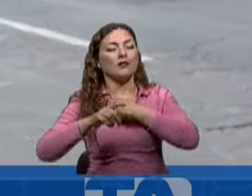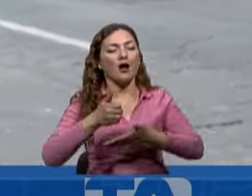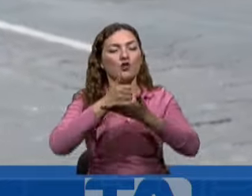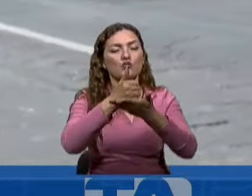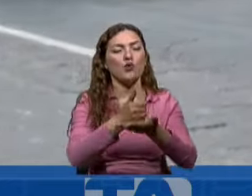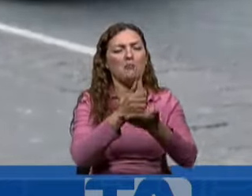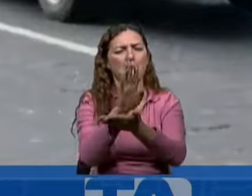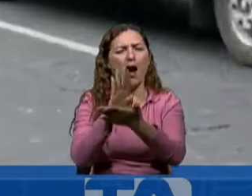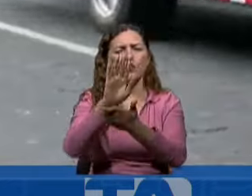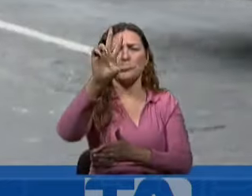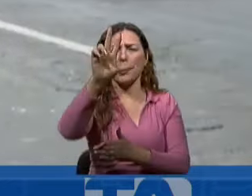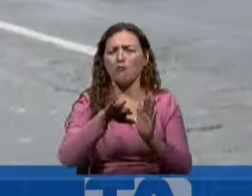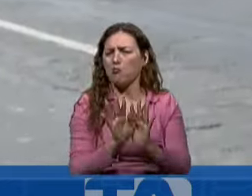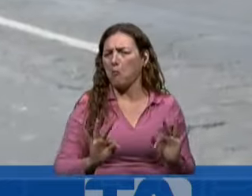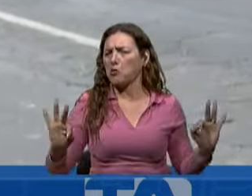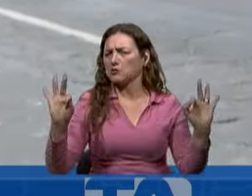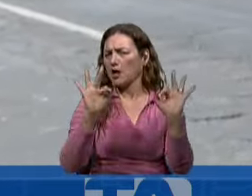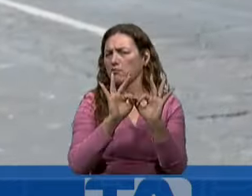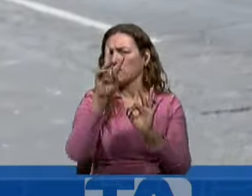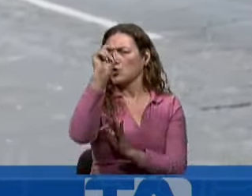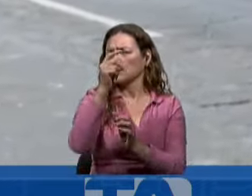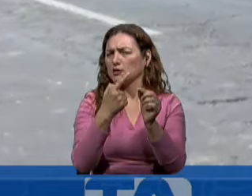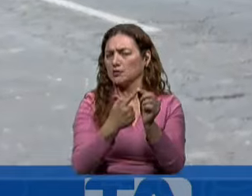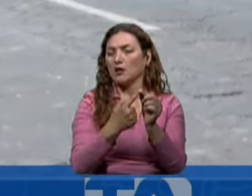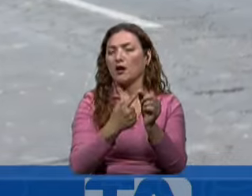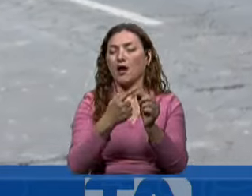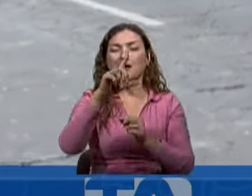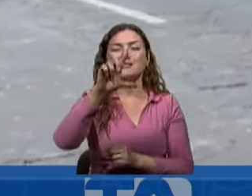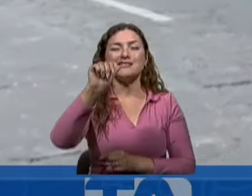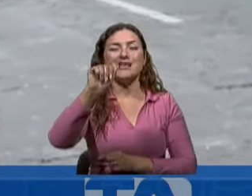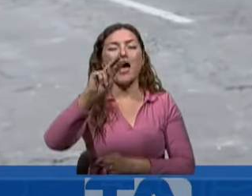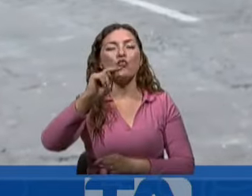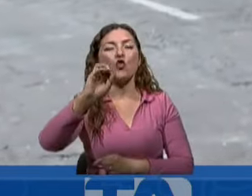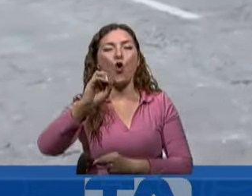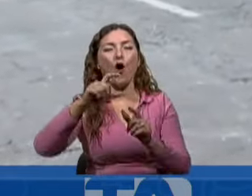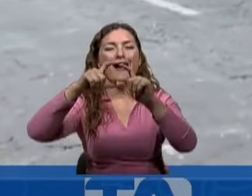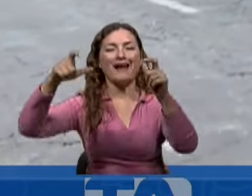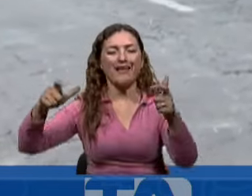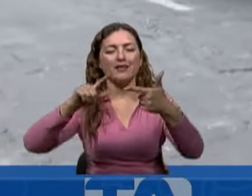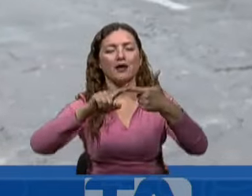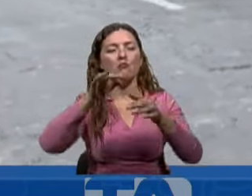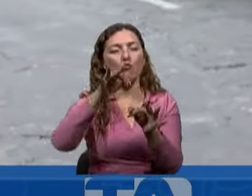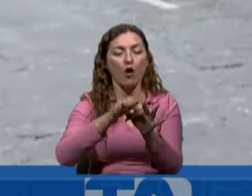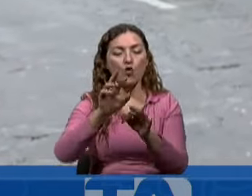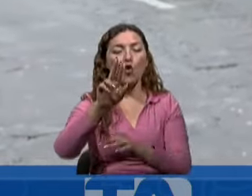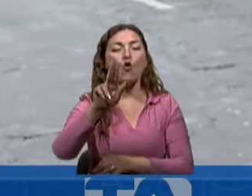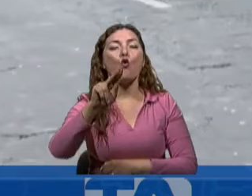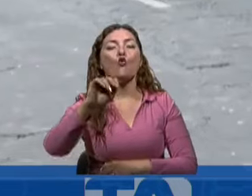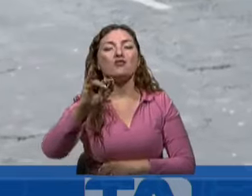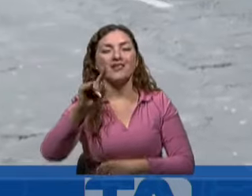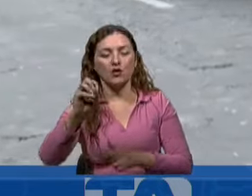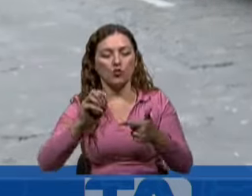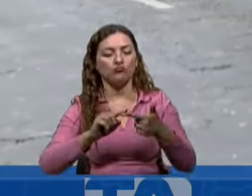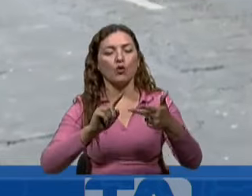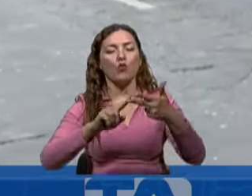bastante importantes de acá del norte de la capital, como lo son Llano Grande, Pueblo Unido, Pueblo Blanco